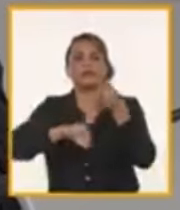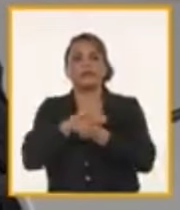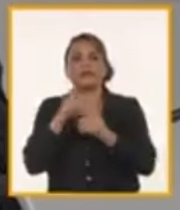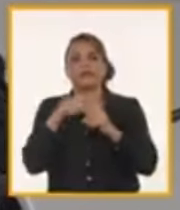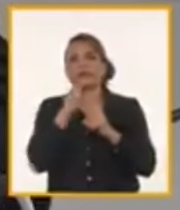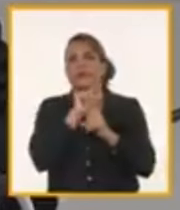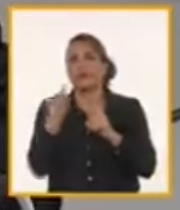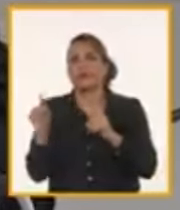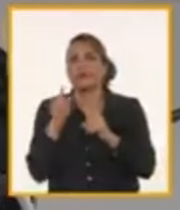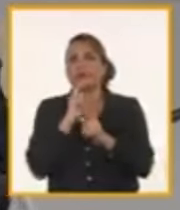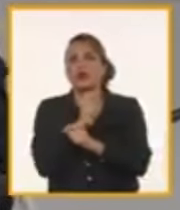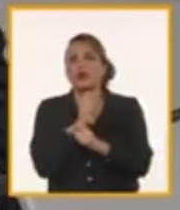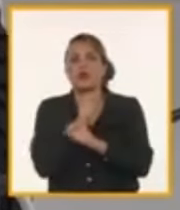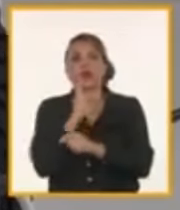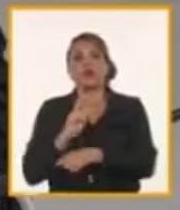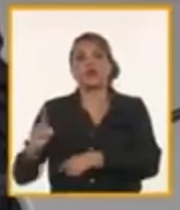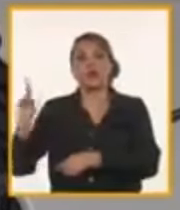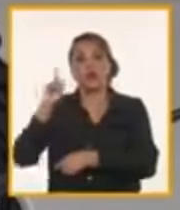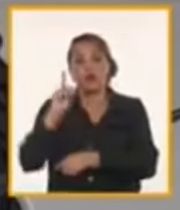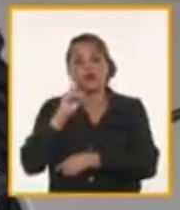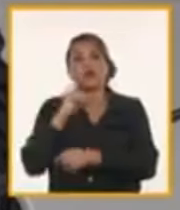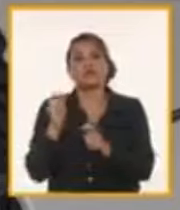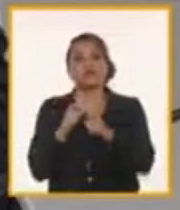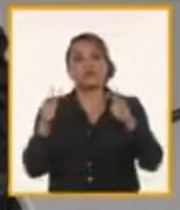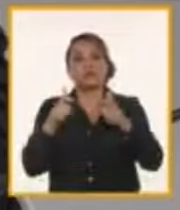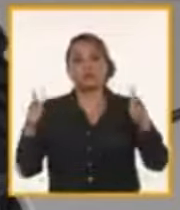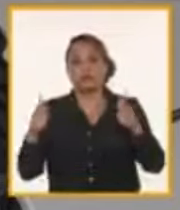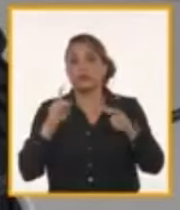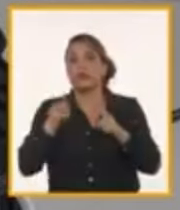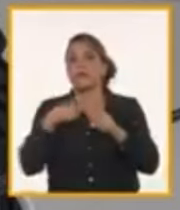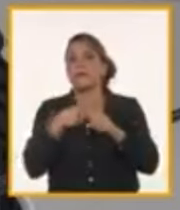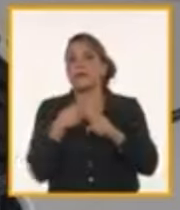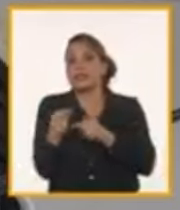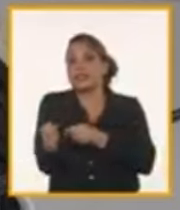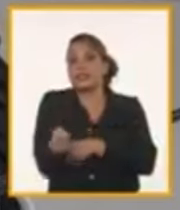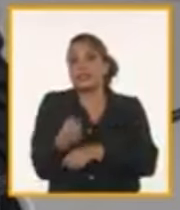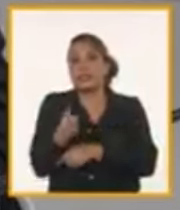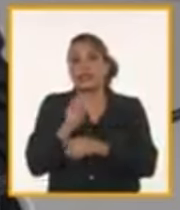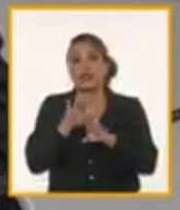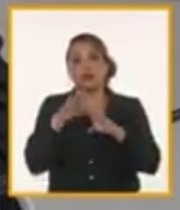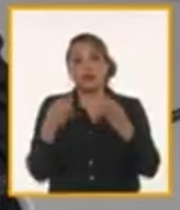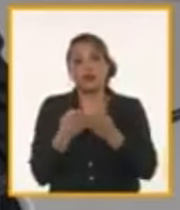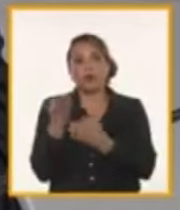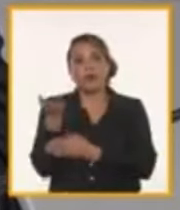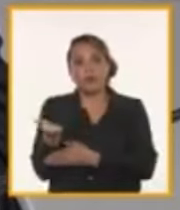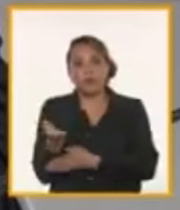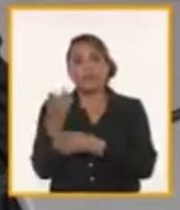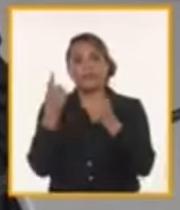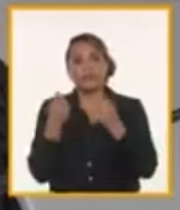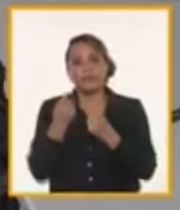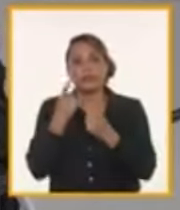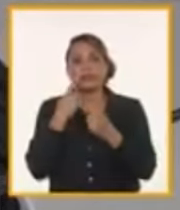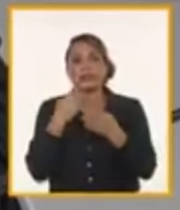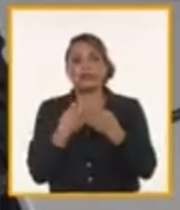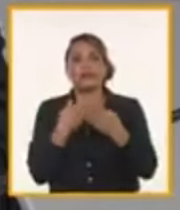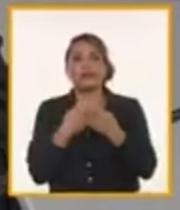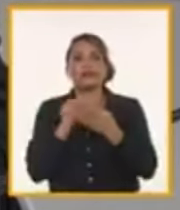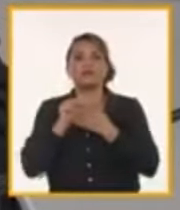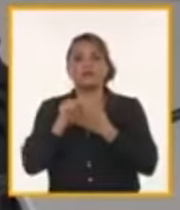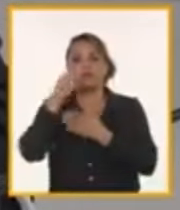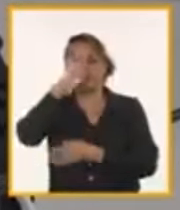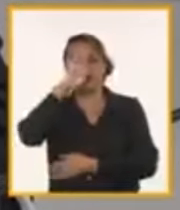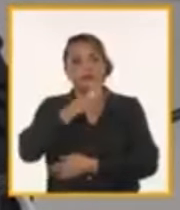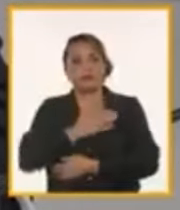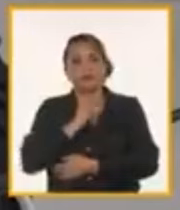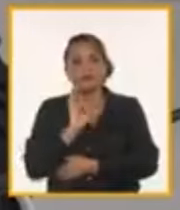formación doctoral cada vez más es por grados más pertinente más cercano a la demanda de sector de la producción y los servicios en el país